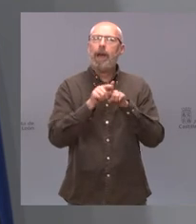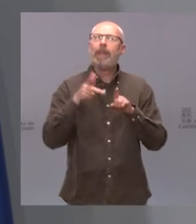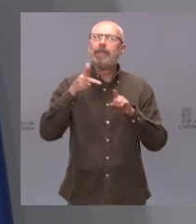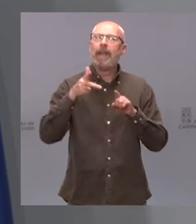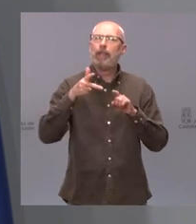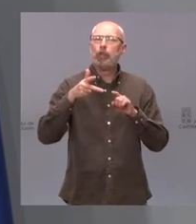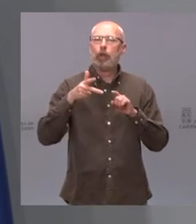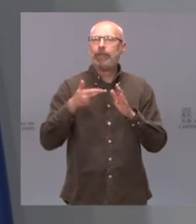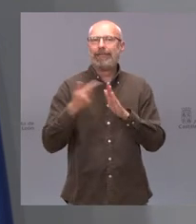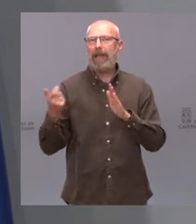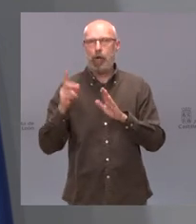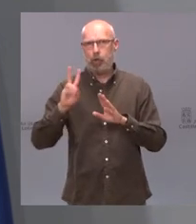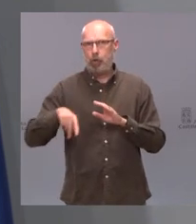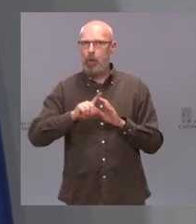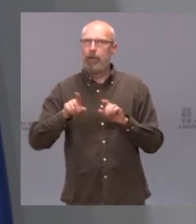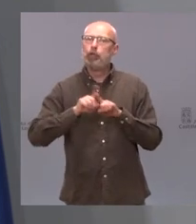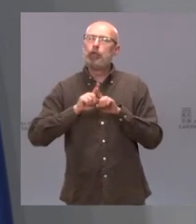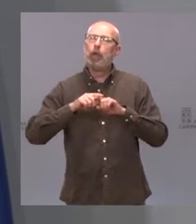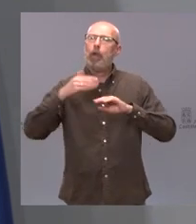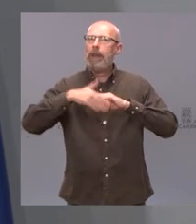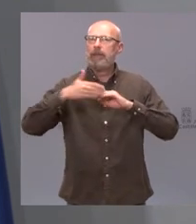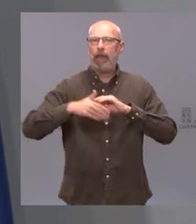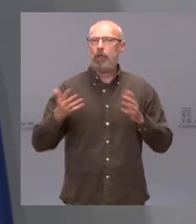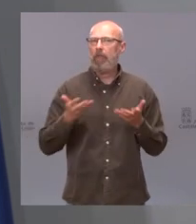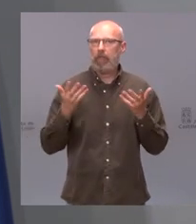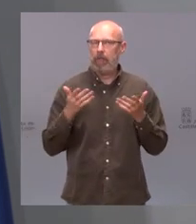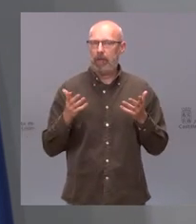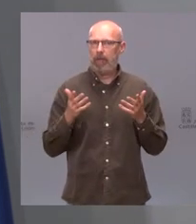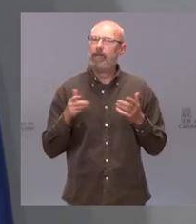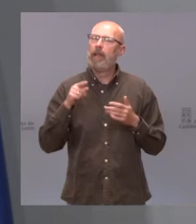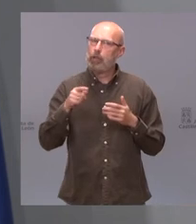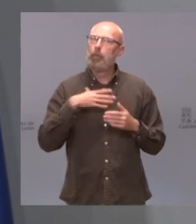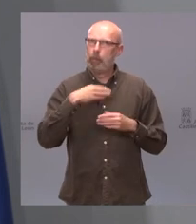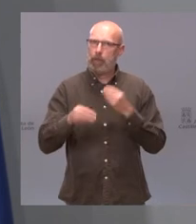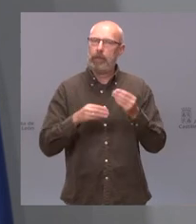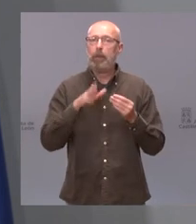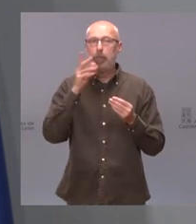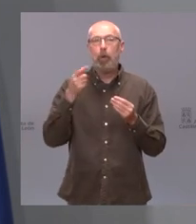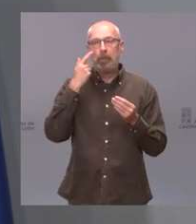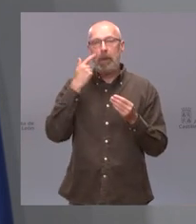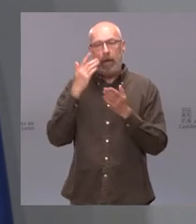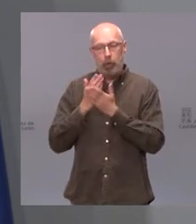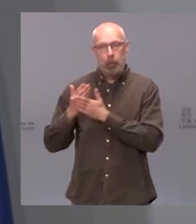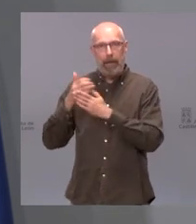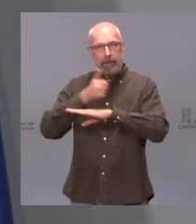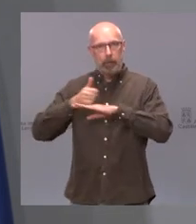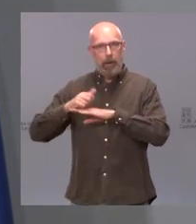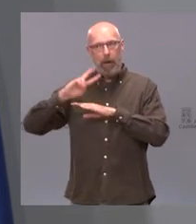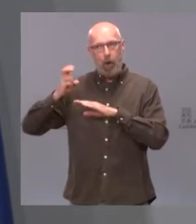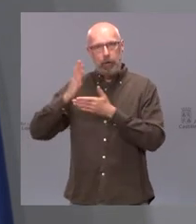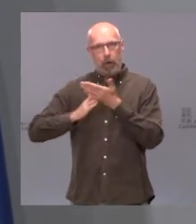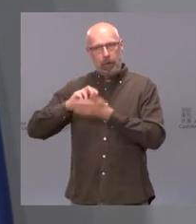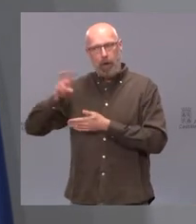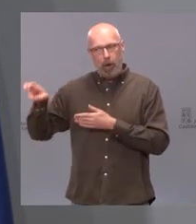mínima, y entendemos que esto es posible a la vista de cómo se han pronunciado otros tribunales superiores